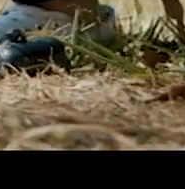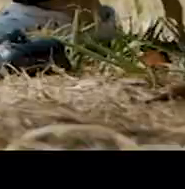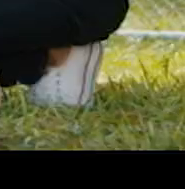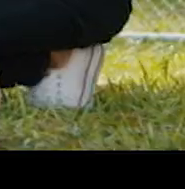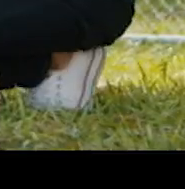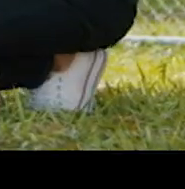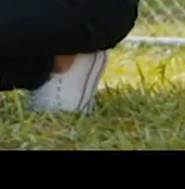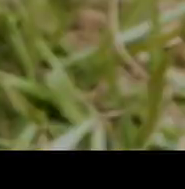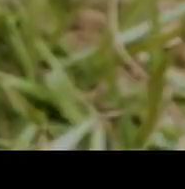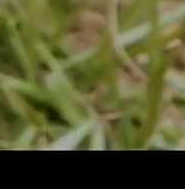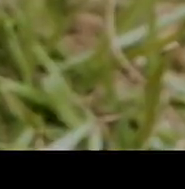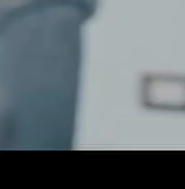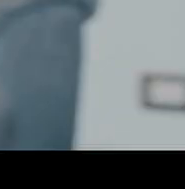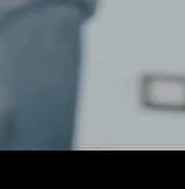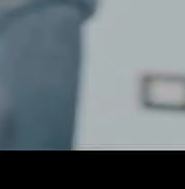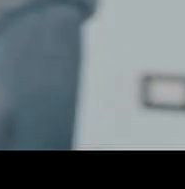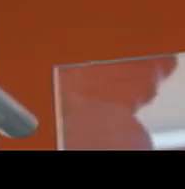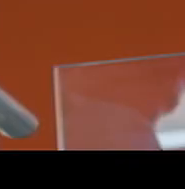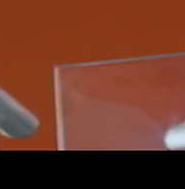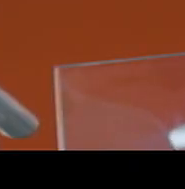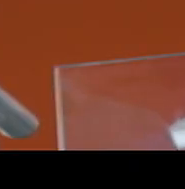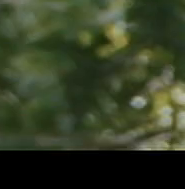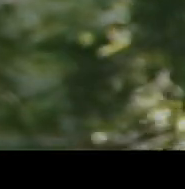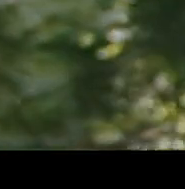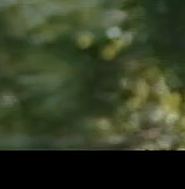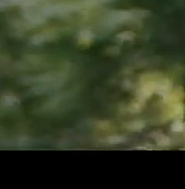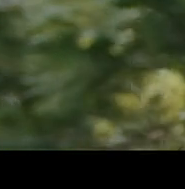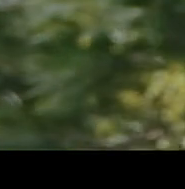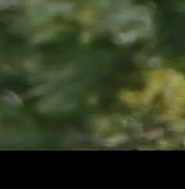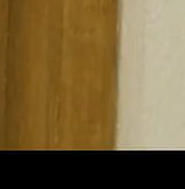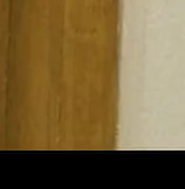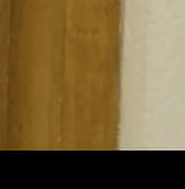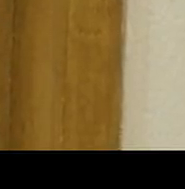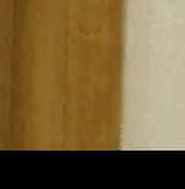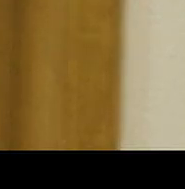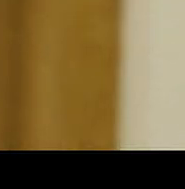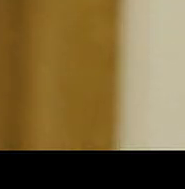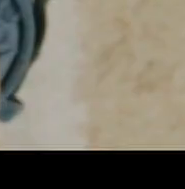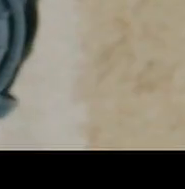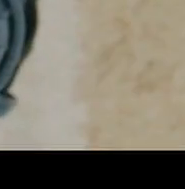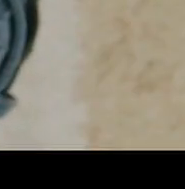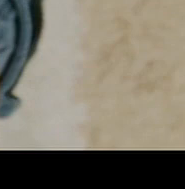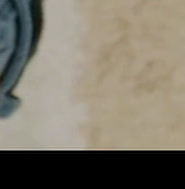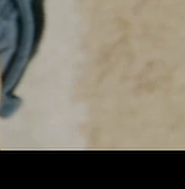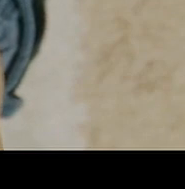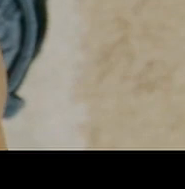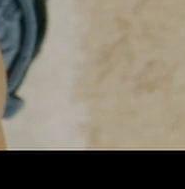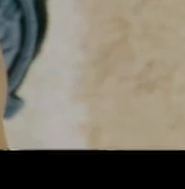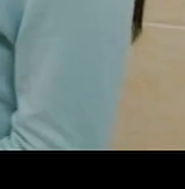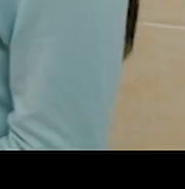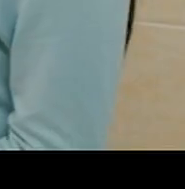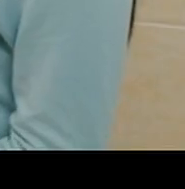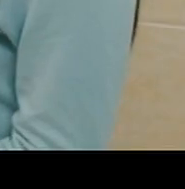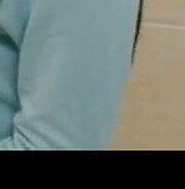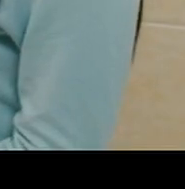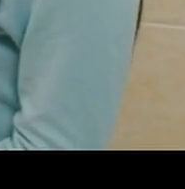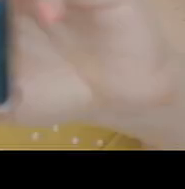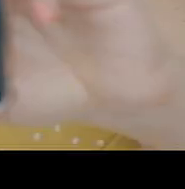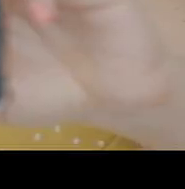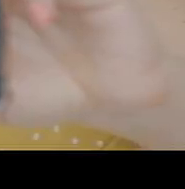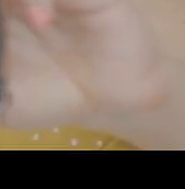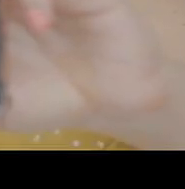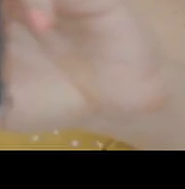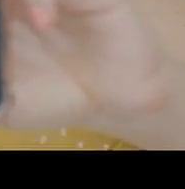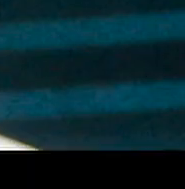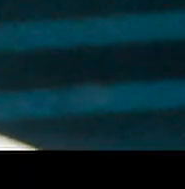sus desechos en una bolsa. Siempre andan pegados al celular, tanto que cuando ellos van al baño, lo llevan consigo.